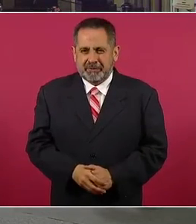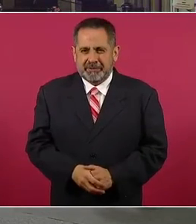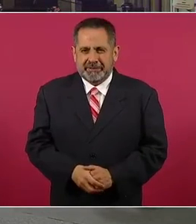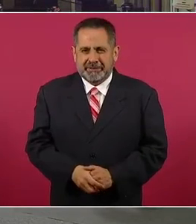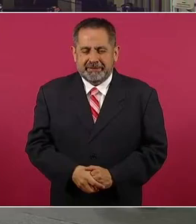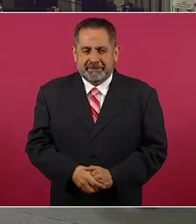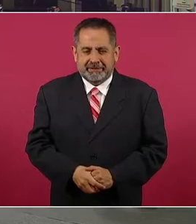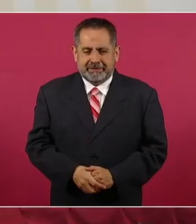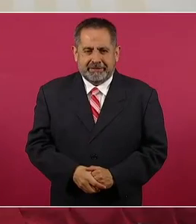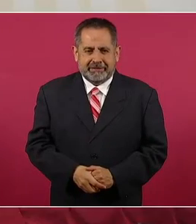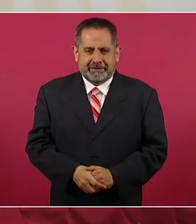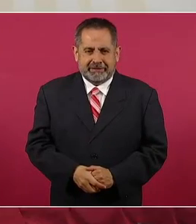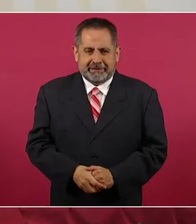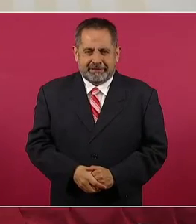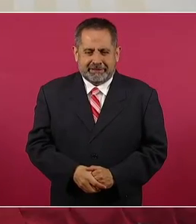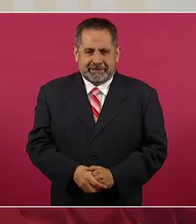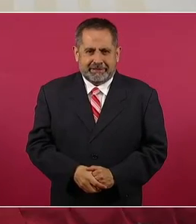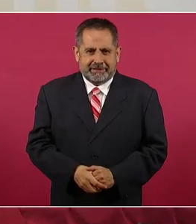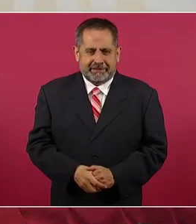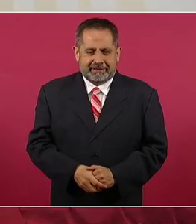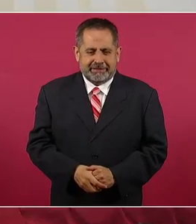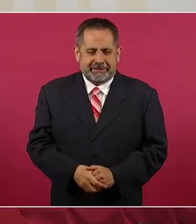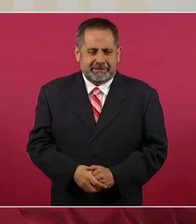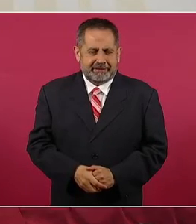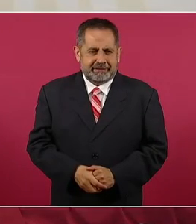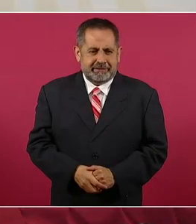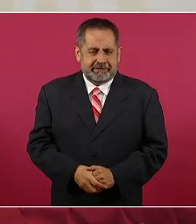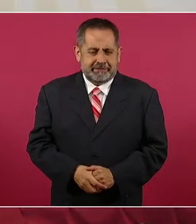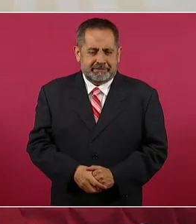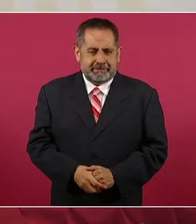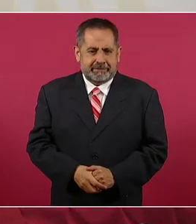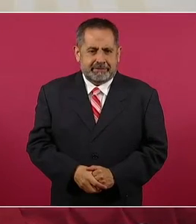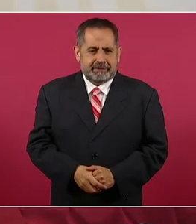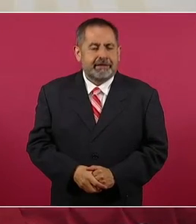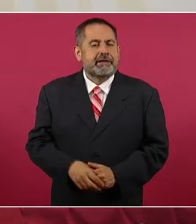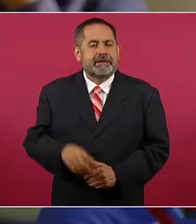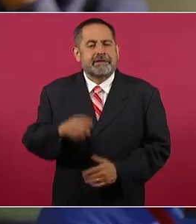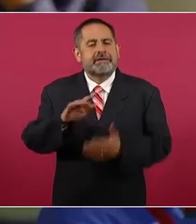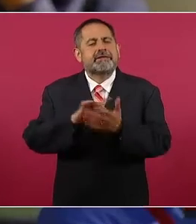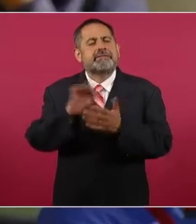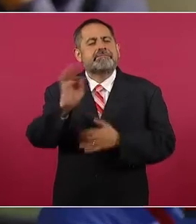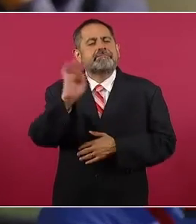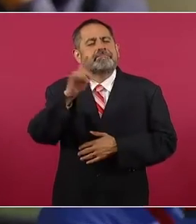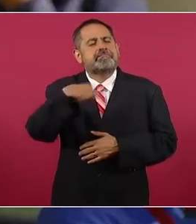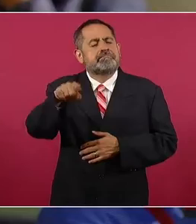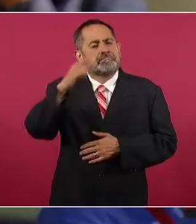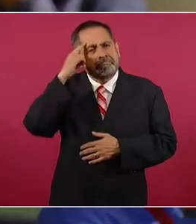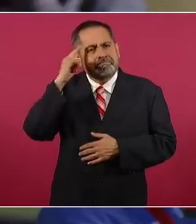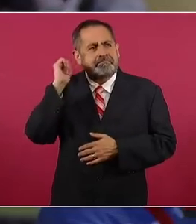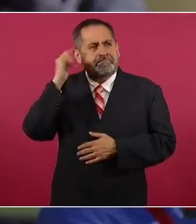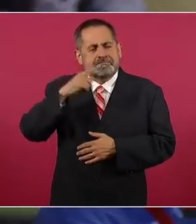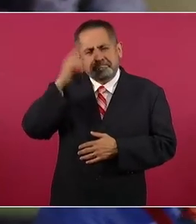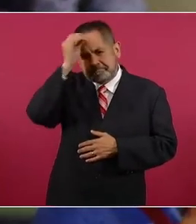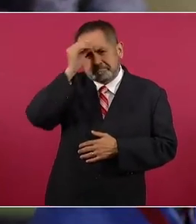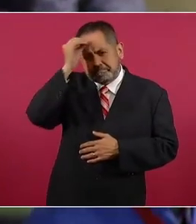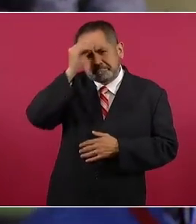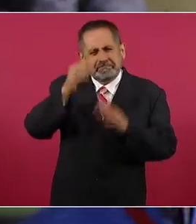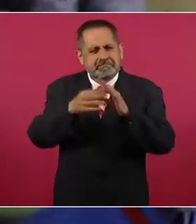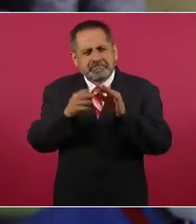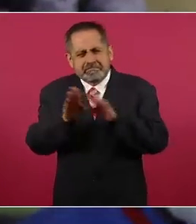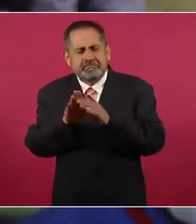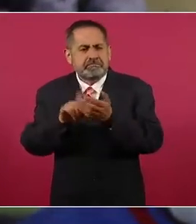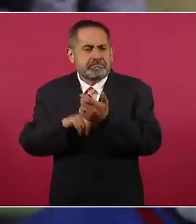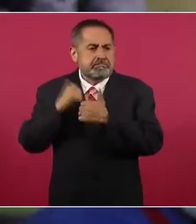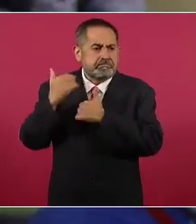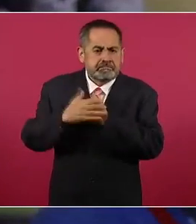crecimiento de la economía sería 0%. No sé si tenga algún comentario respecto a esto o a lo mejor pues nuevas